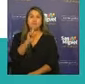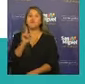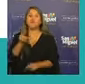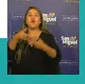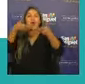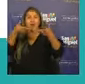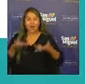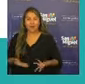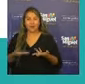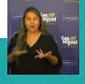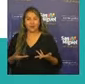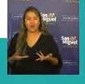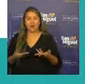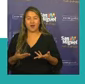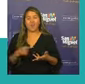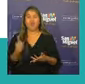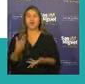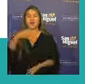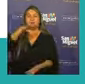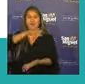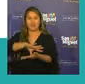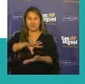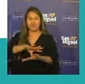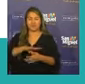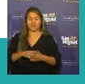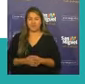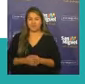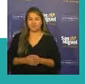el presente de nuestro país.